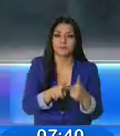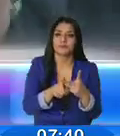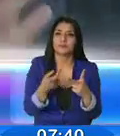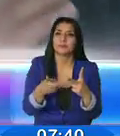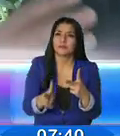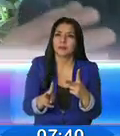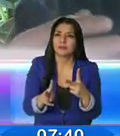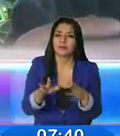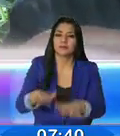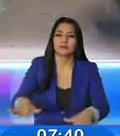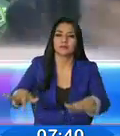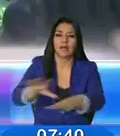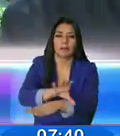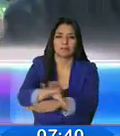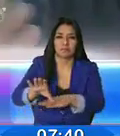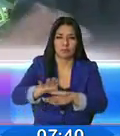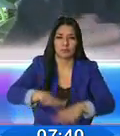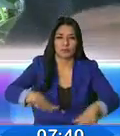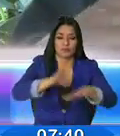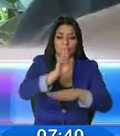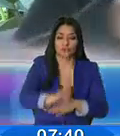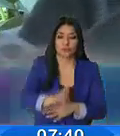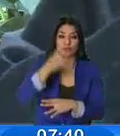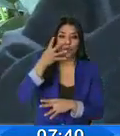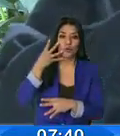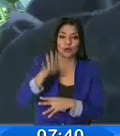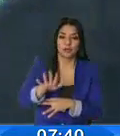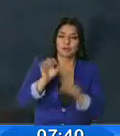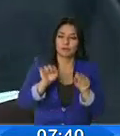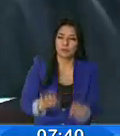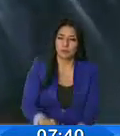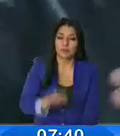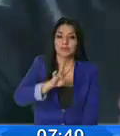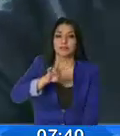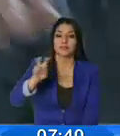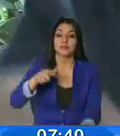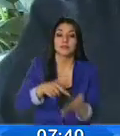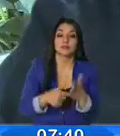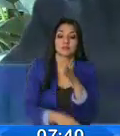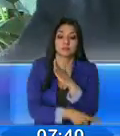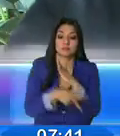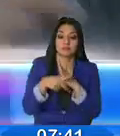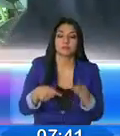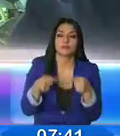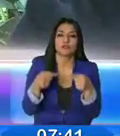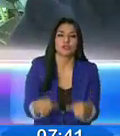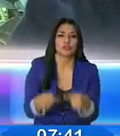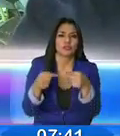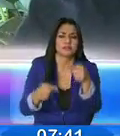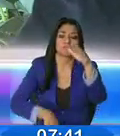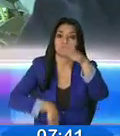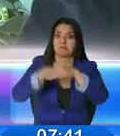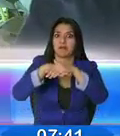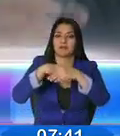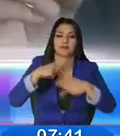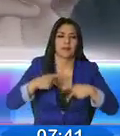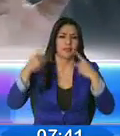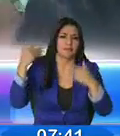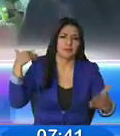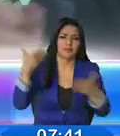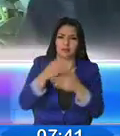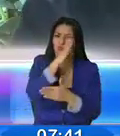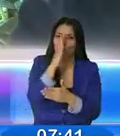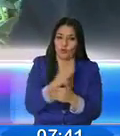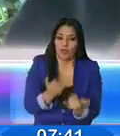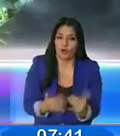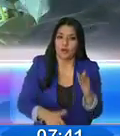con los intracampos, con la ronda del suroriente, podemos llegar a tener 700.000 barriles por día, que sería lo más alto que nunca antes tuvimos.